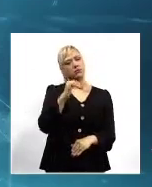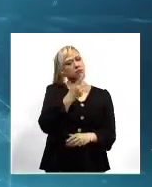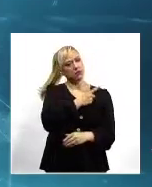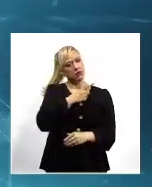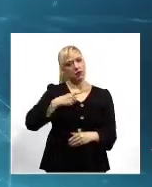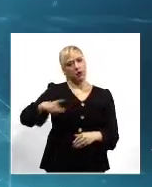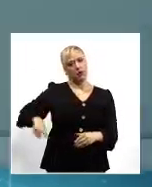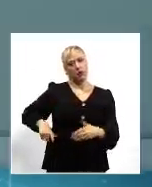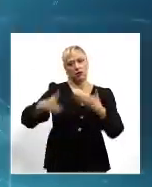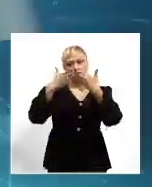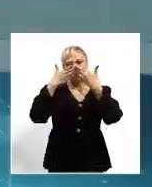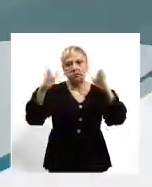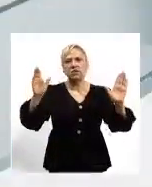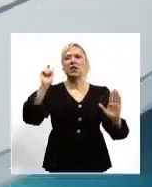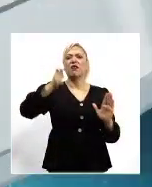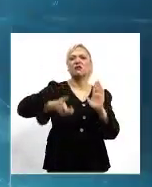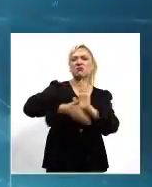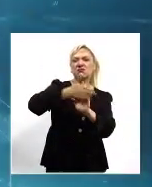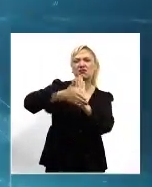obras emblemáticas.